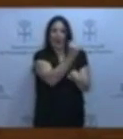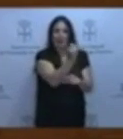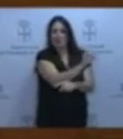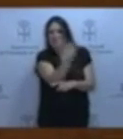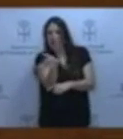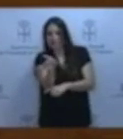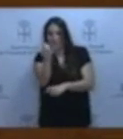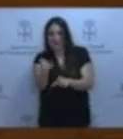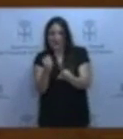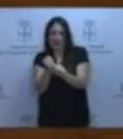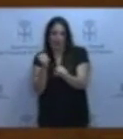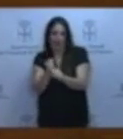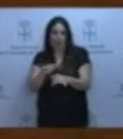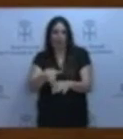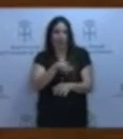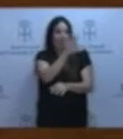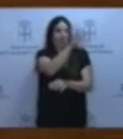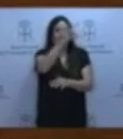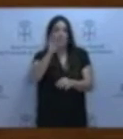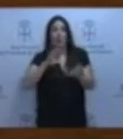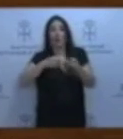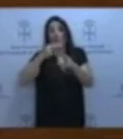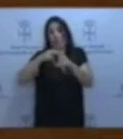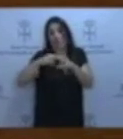final nombrados por el partido del gobierno, ¿no?